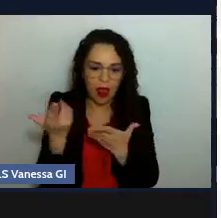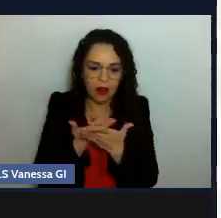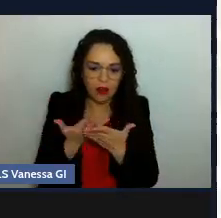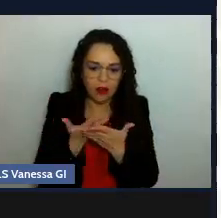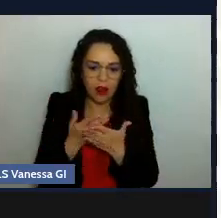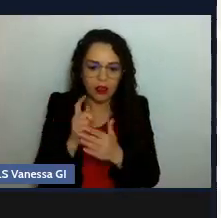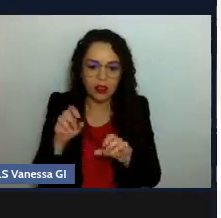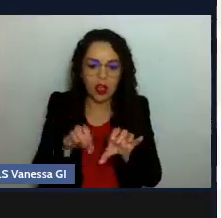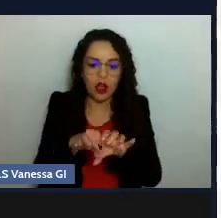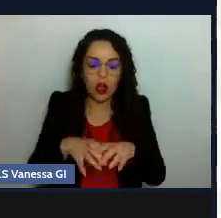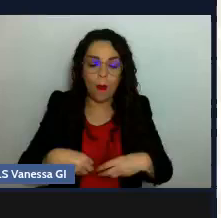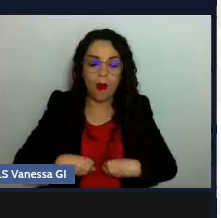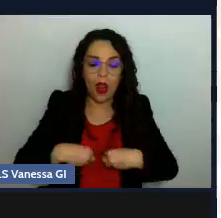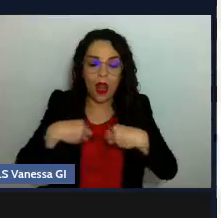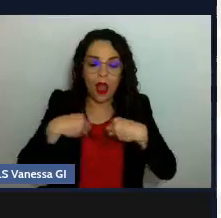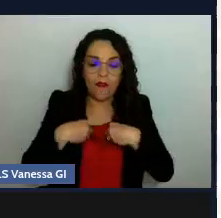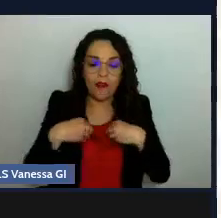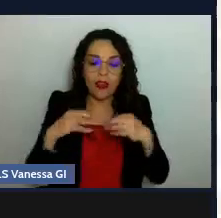vida, actividades